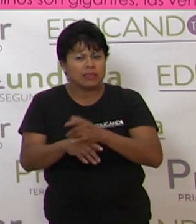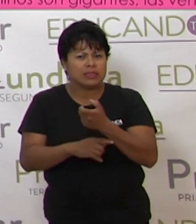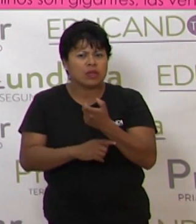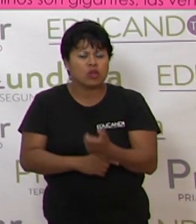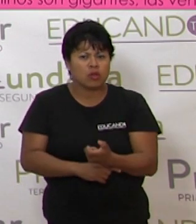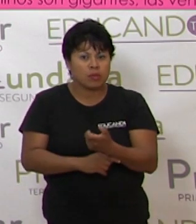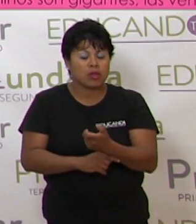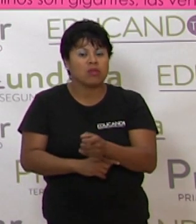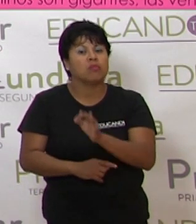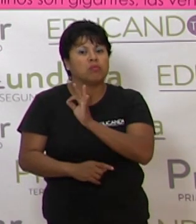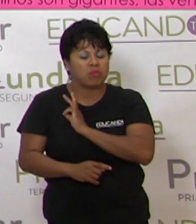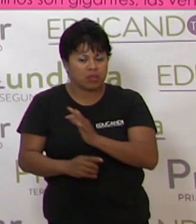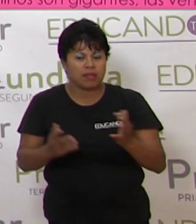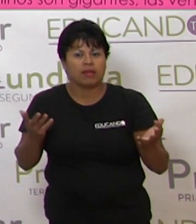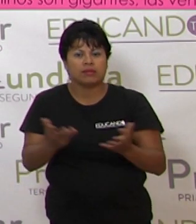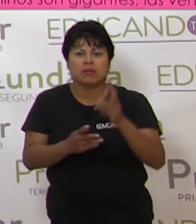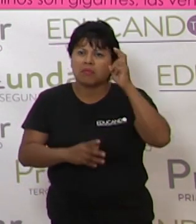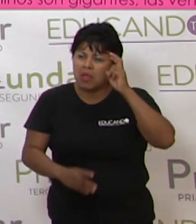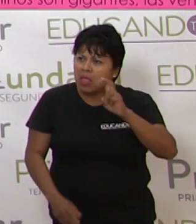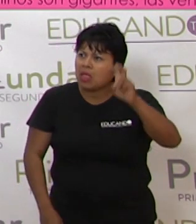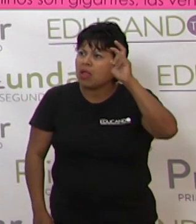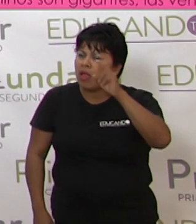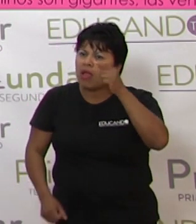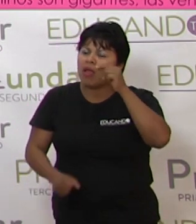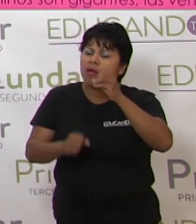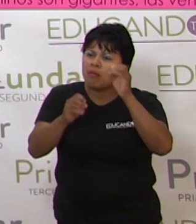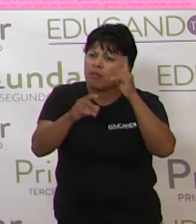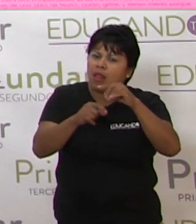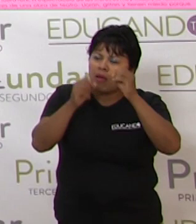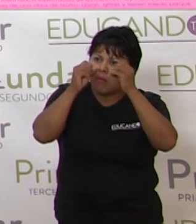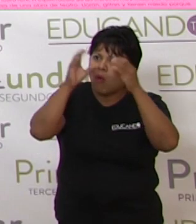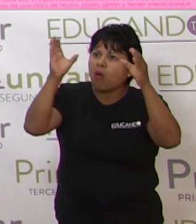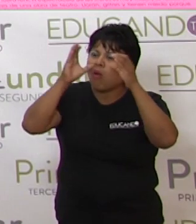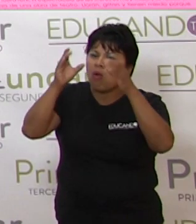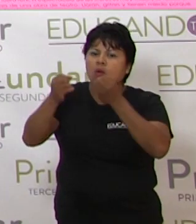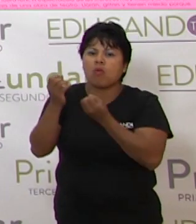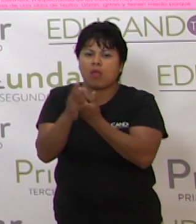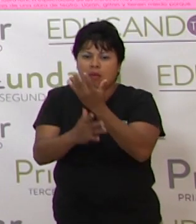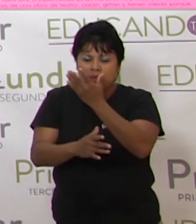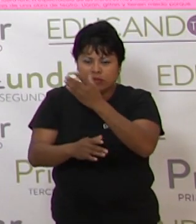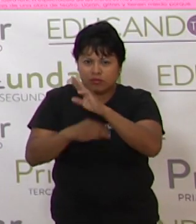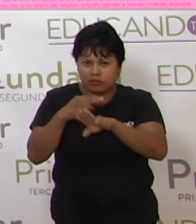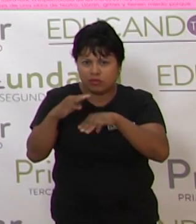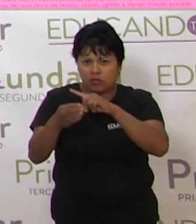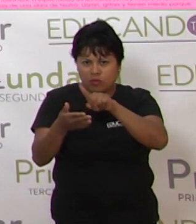les permitió viajar y descubrir nuevas geografías.